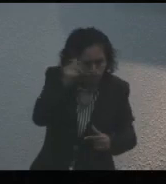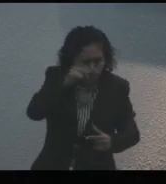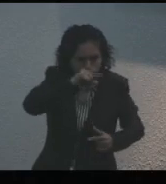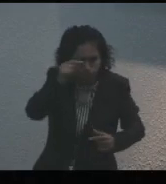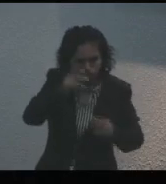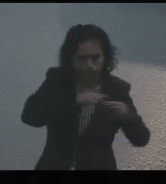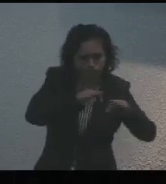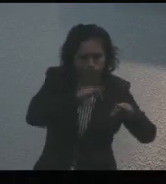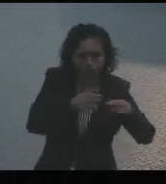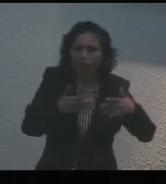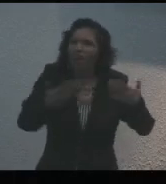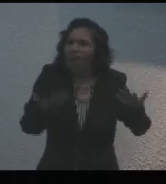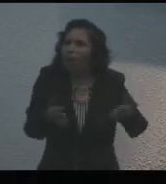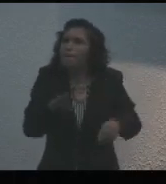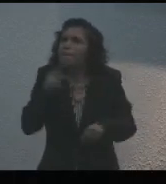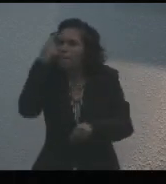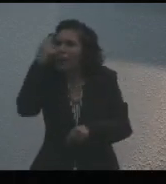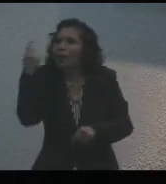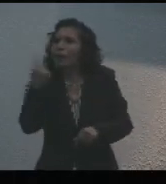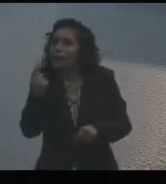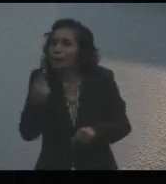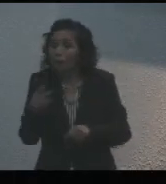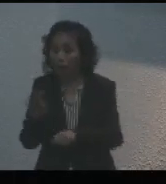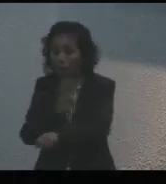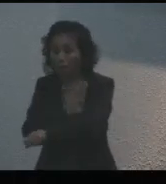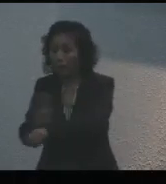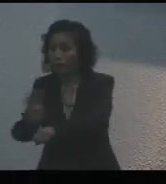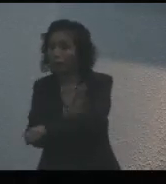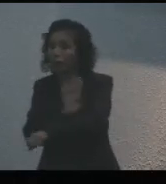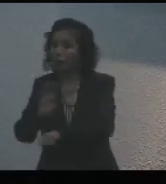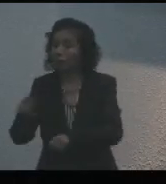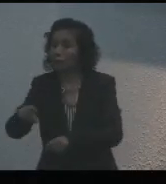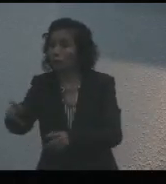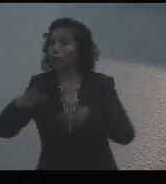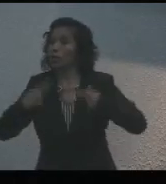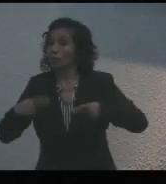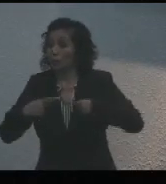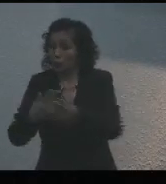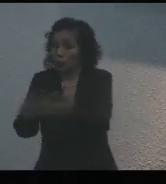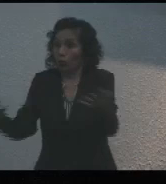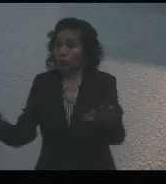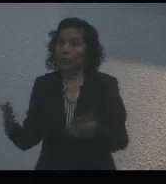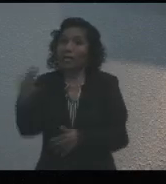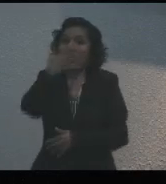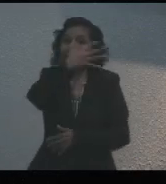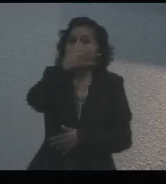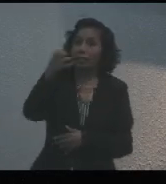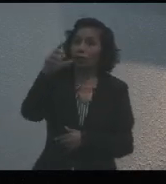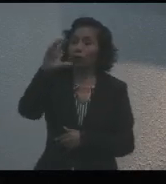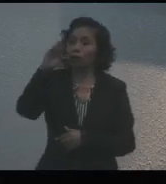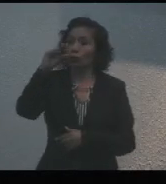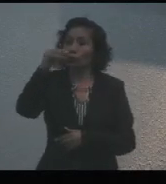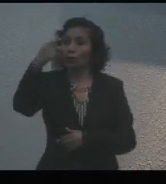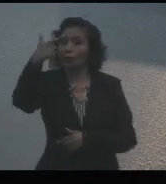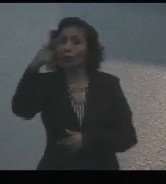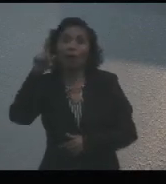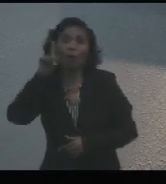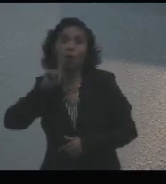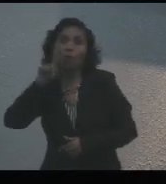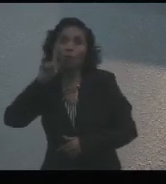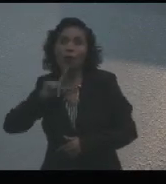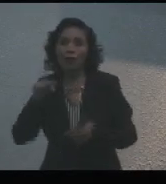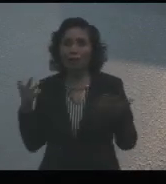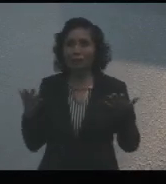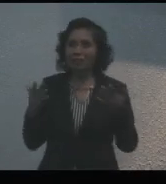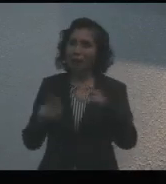profesionalizándose, en beneficio de la gente, del pueblo. 597 mujeres en un alto porcentaje,